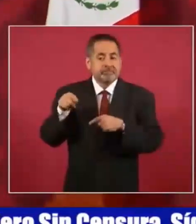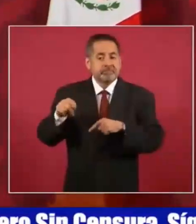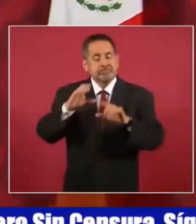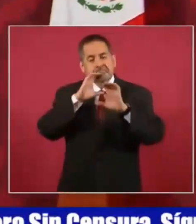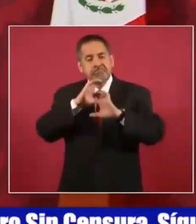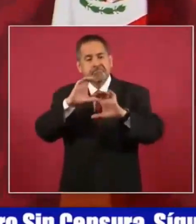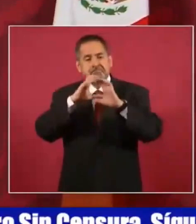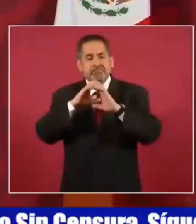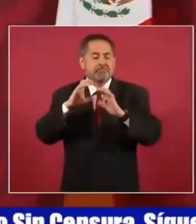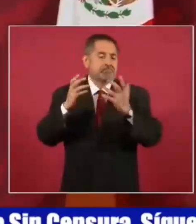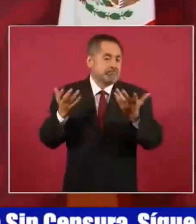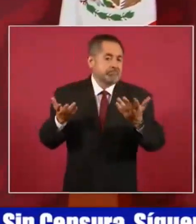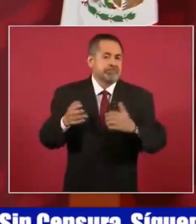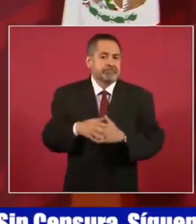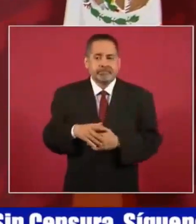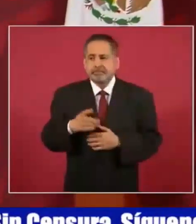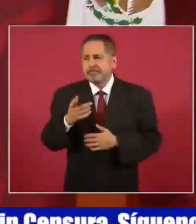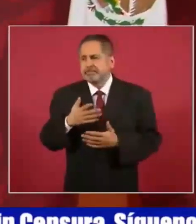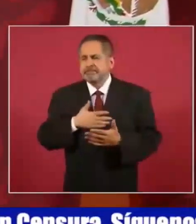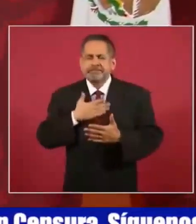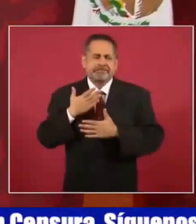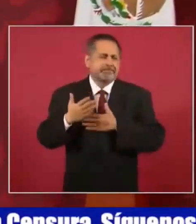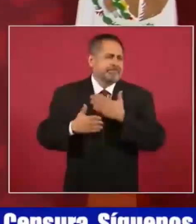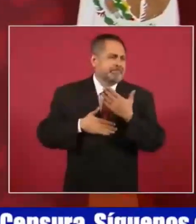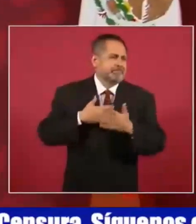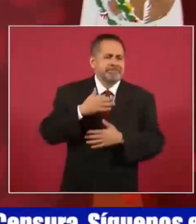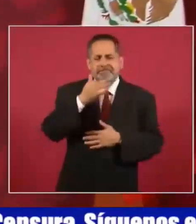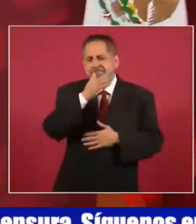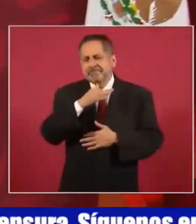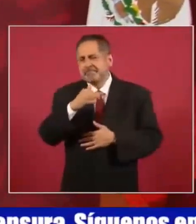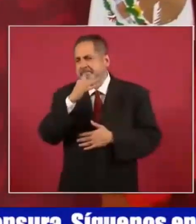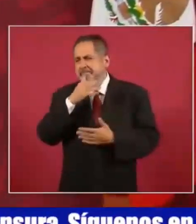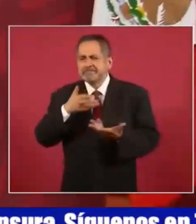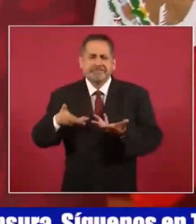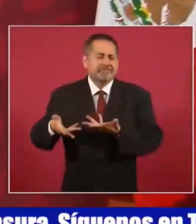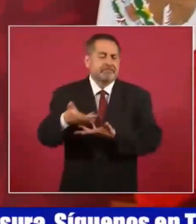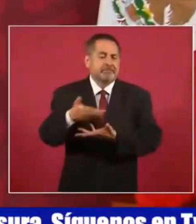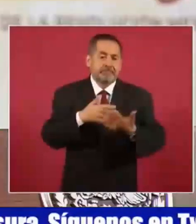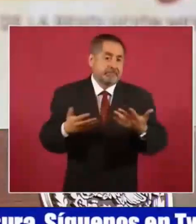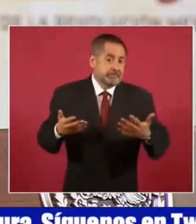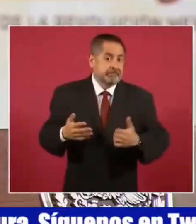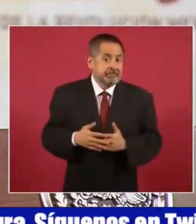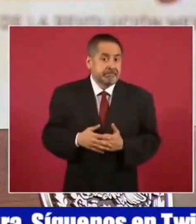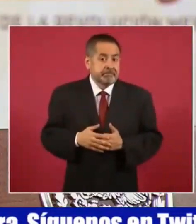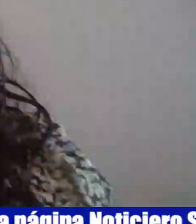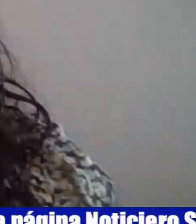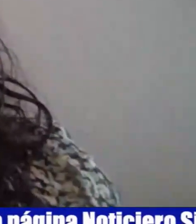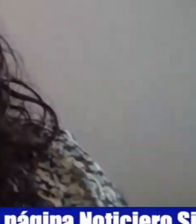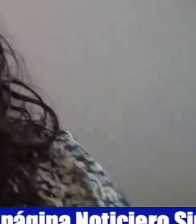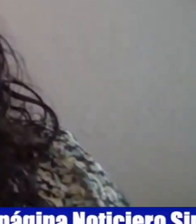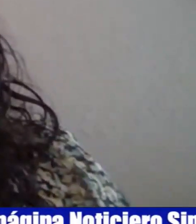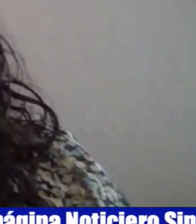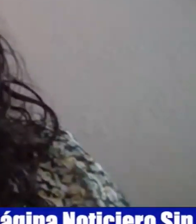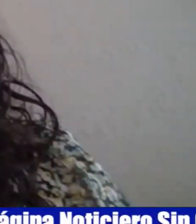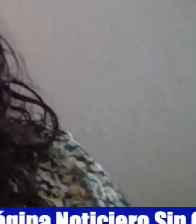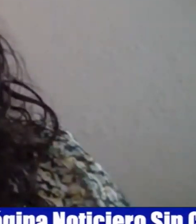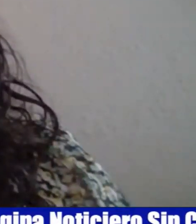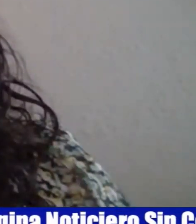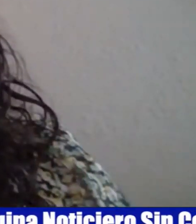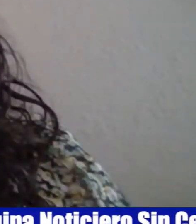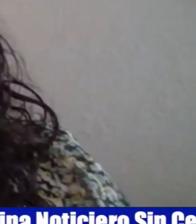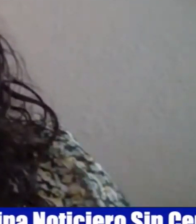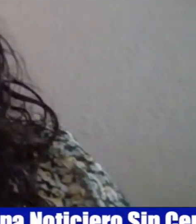entre ser presidente electo y presidente ya en funciones, cuál era la realidad, la cloaca, qué tan profunda estaba. Y ahora